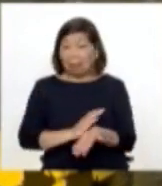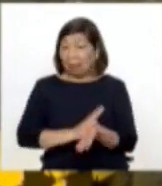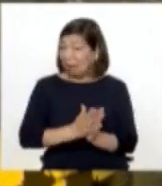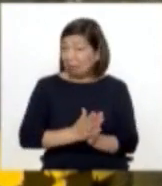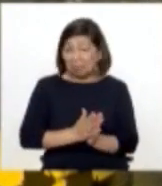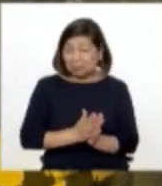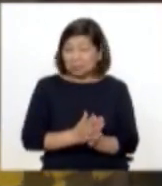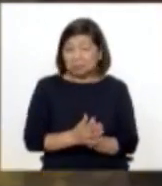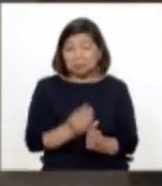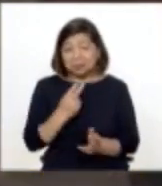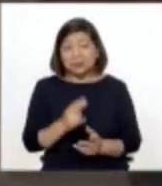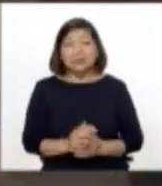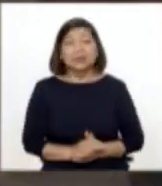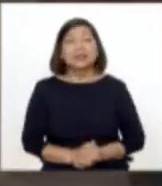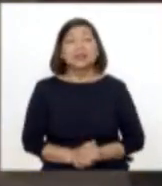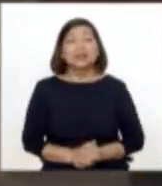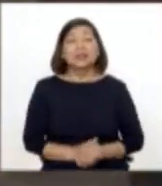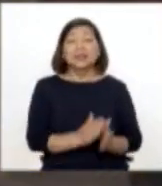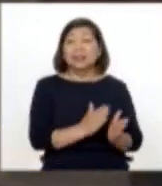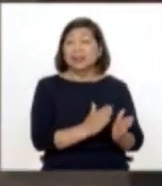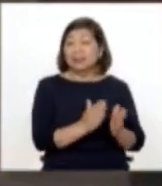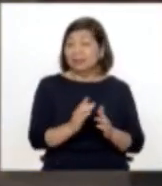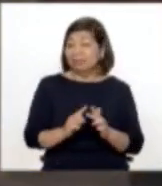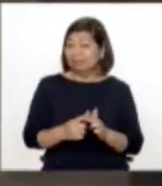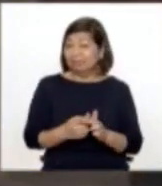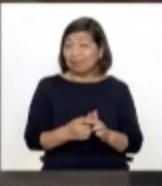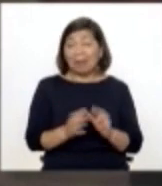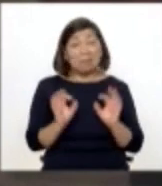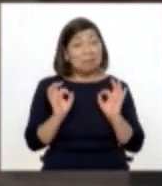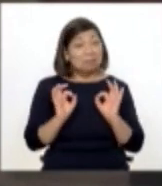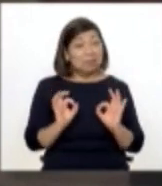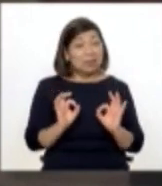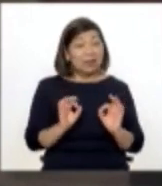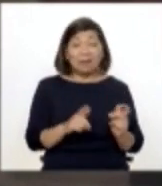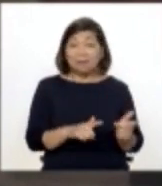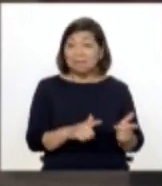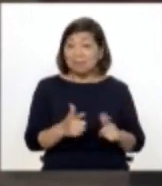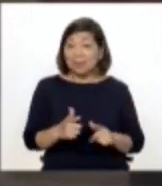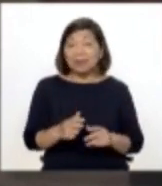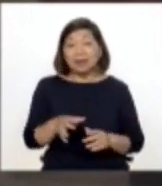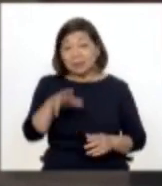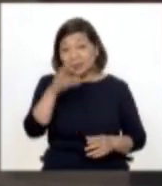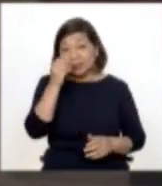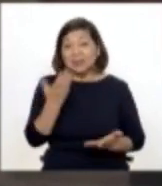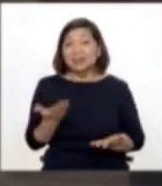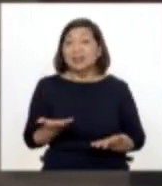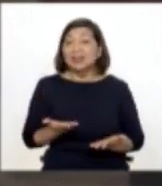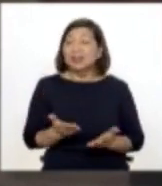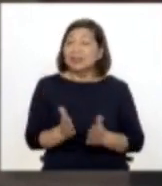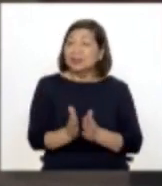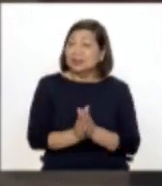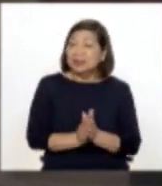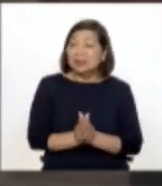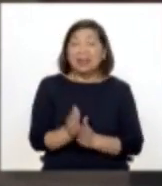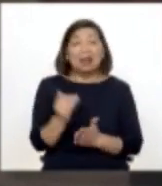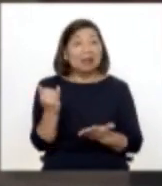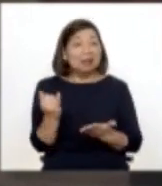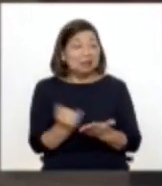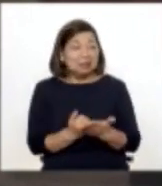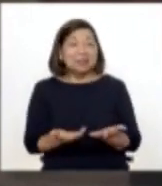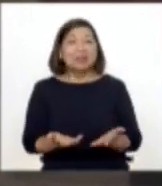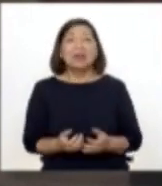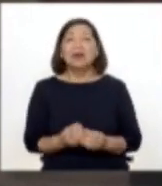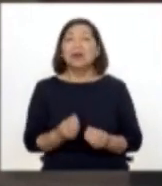completamente gratis. Amigos, inicio de año es una perfecta oportunidad para aprender técnicas artísticas,